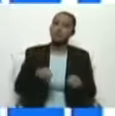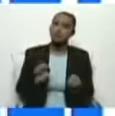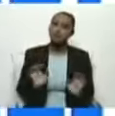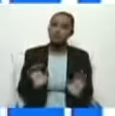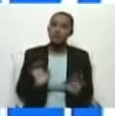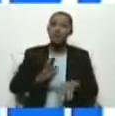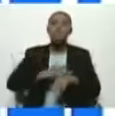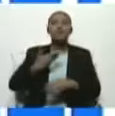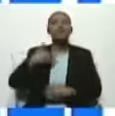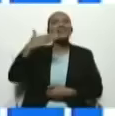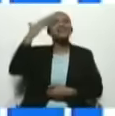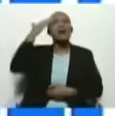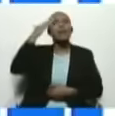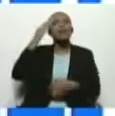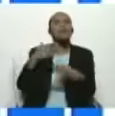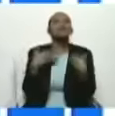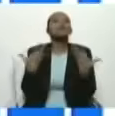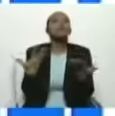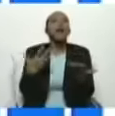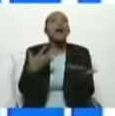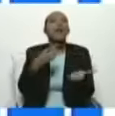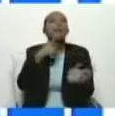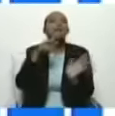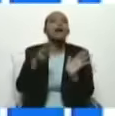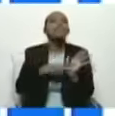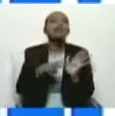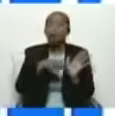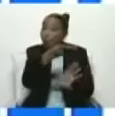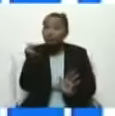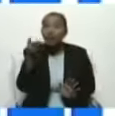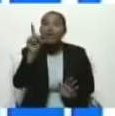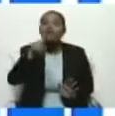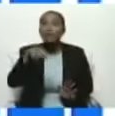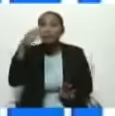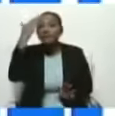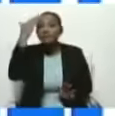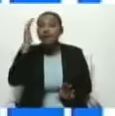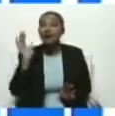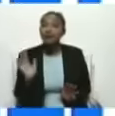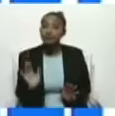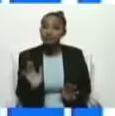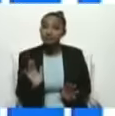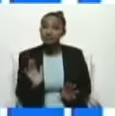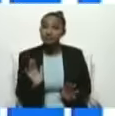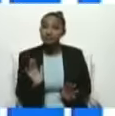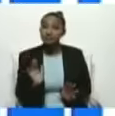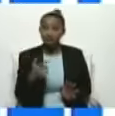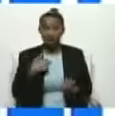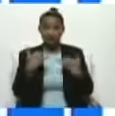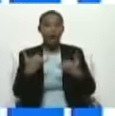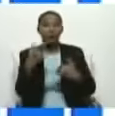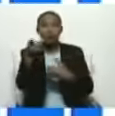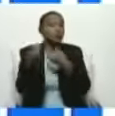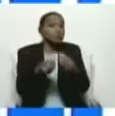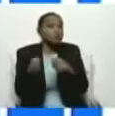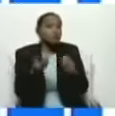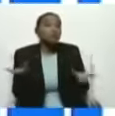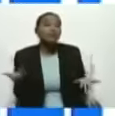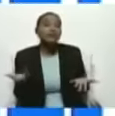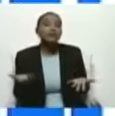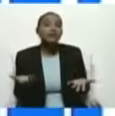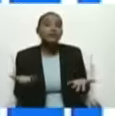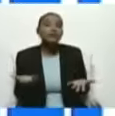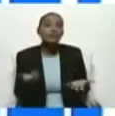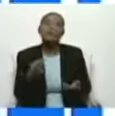Porque sabemos cuál es la verdad. Y ustedes también lo saben. Y a estas alturas no hayan qué hacer. Pero